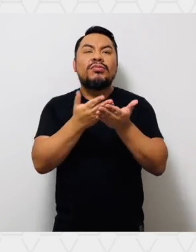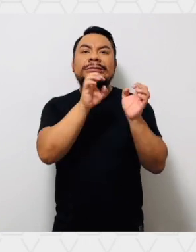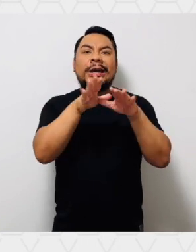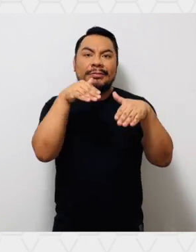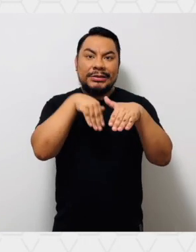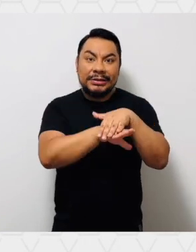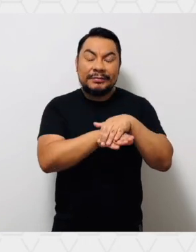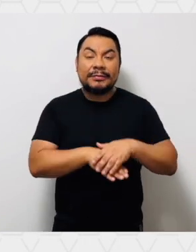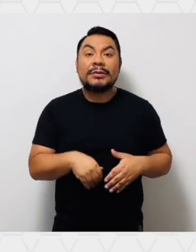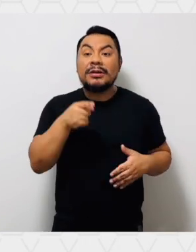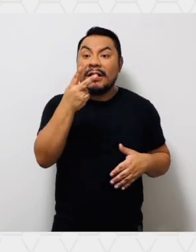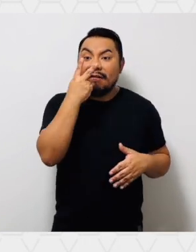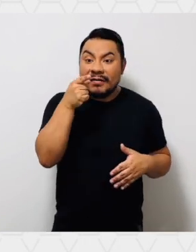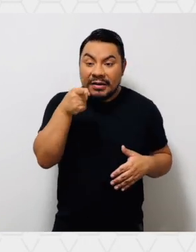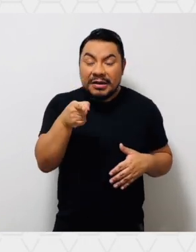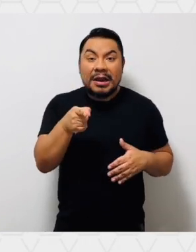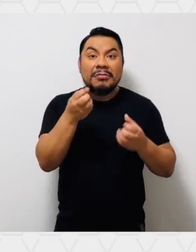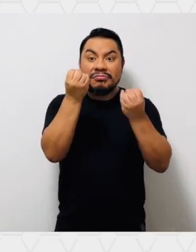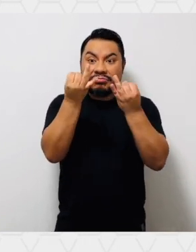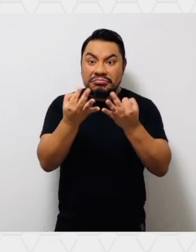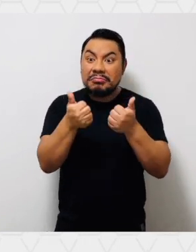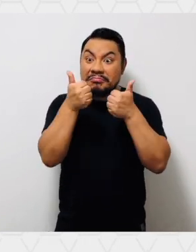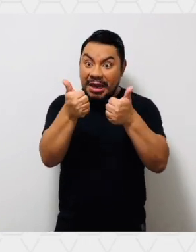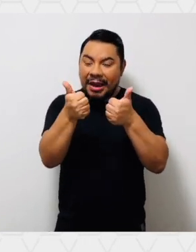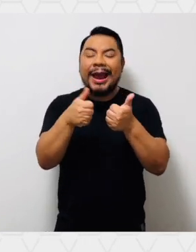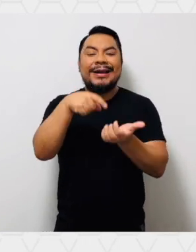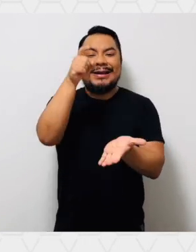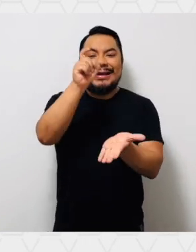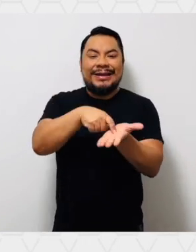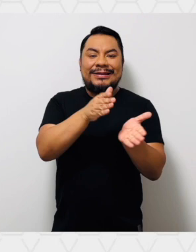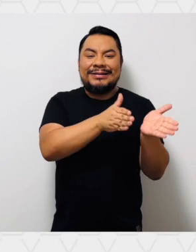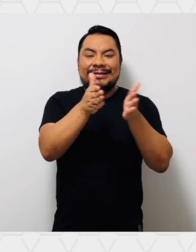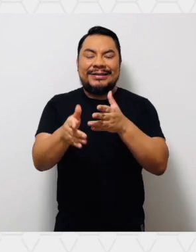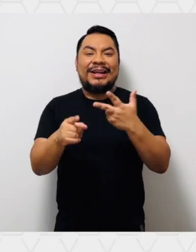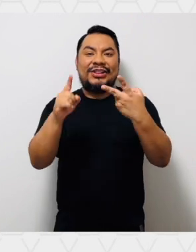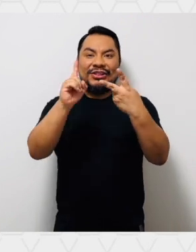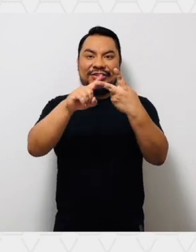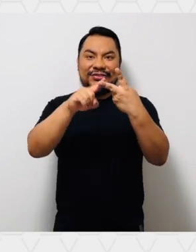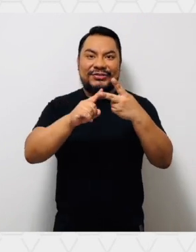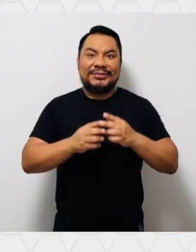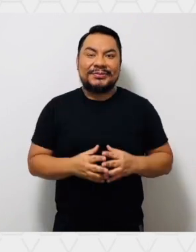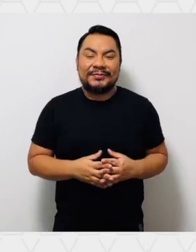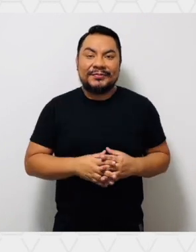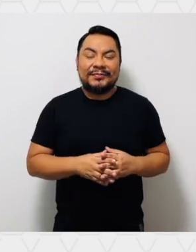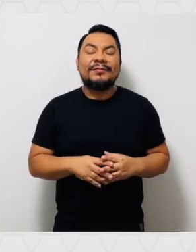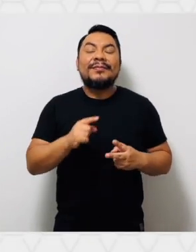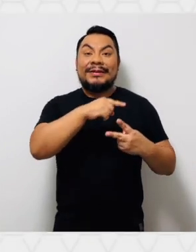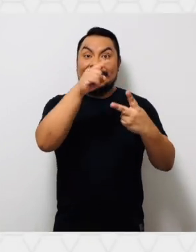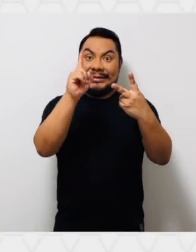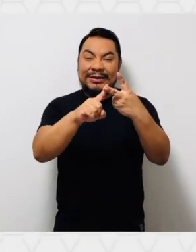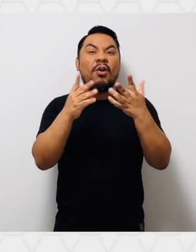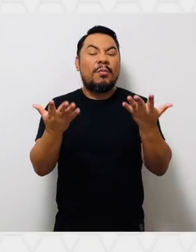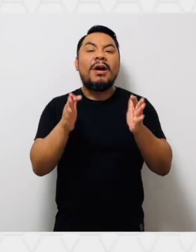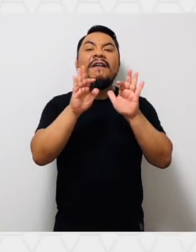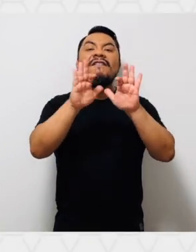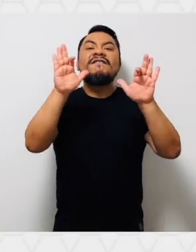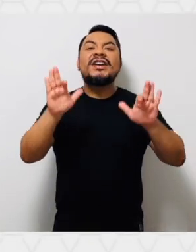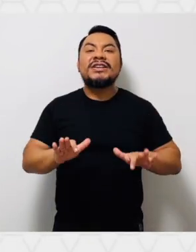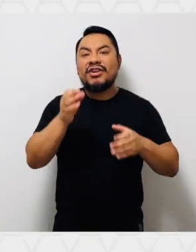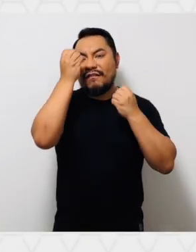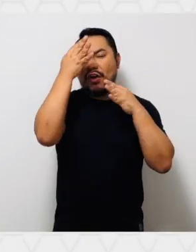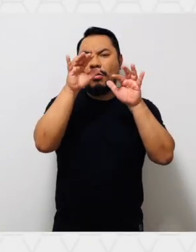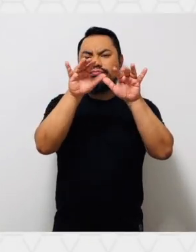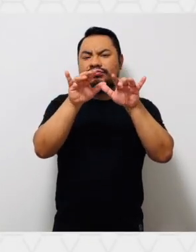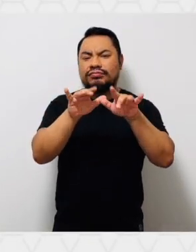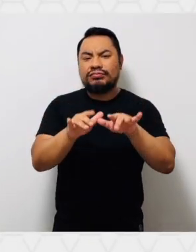postulación. Verifica que los datos estén correctos y dale clic a ir al paso 2. Paso 2. Llenar ficha